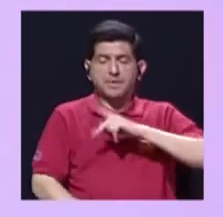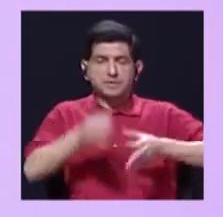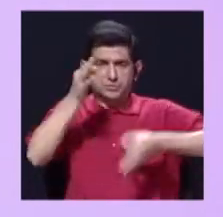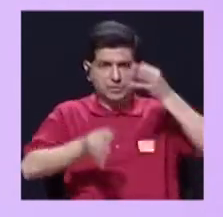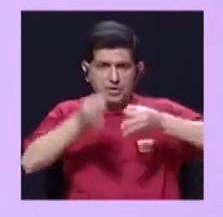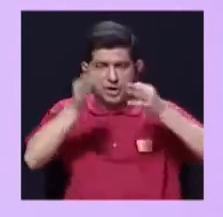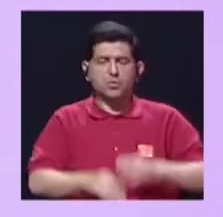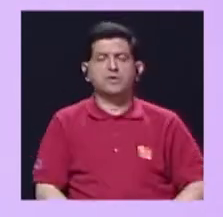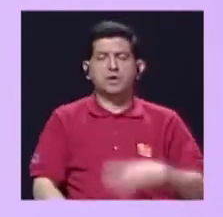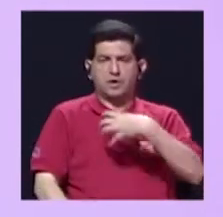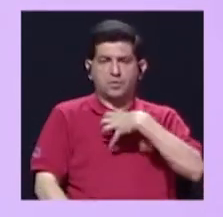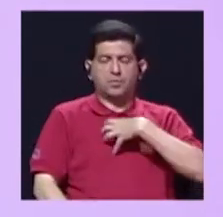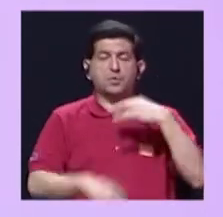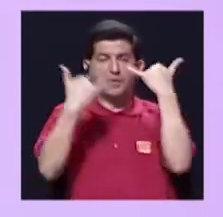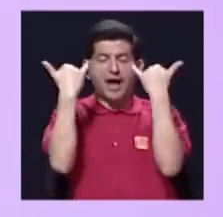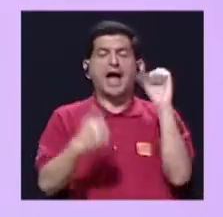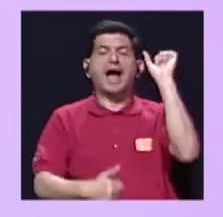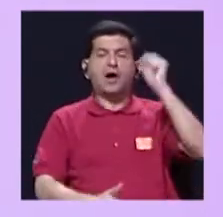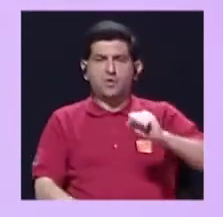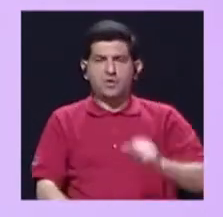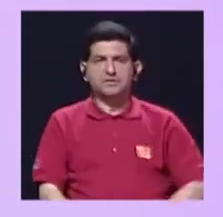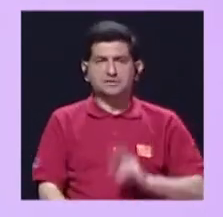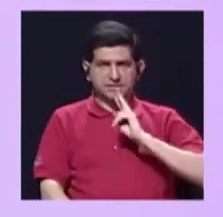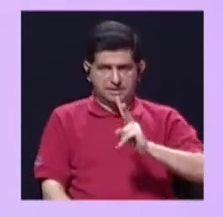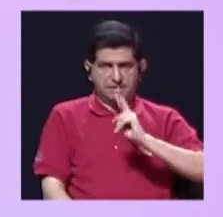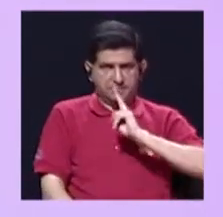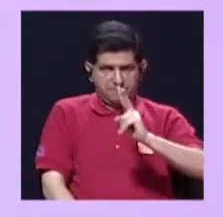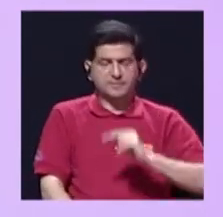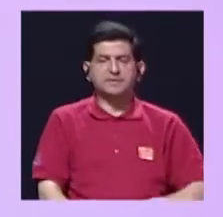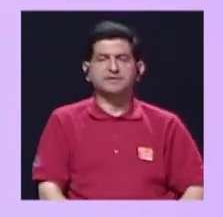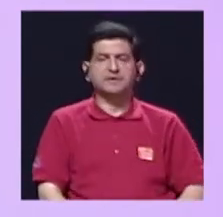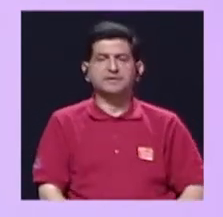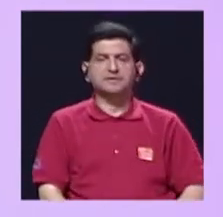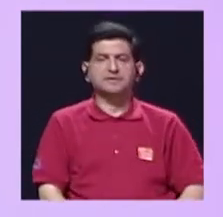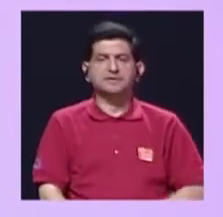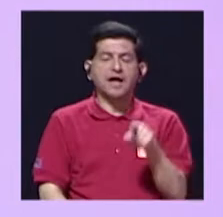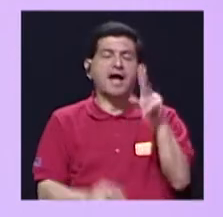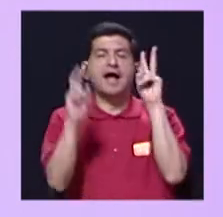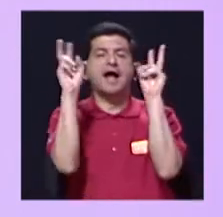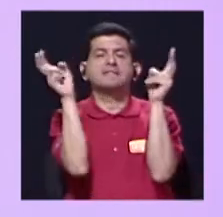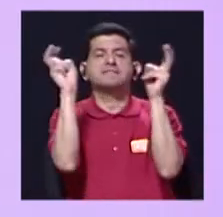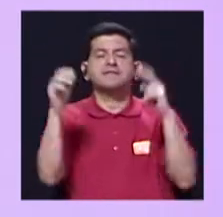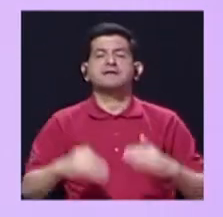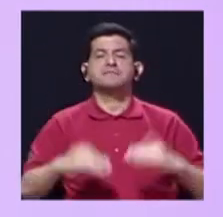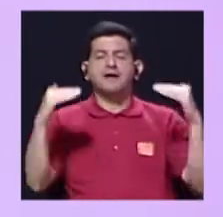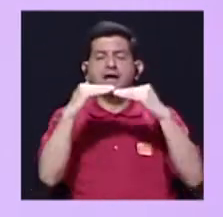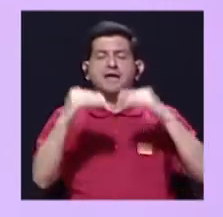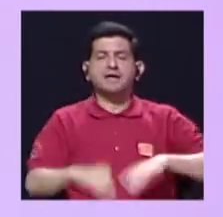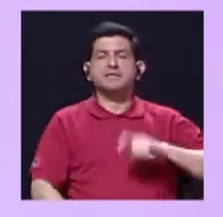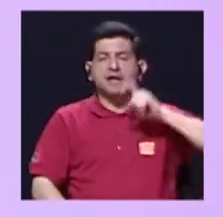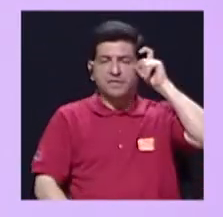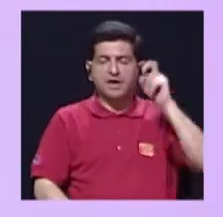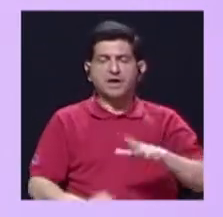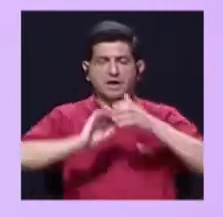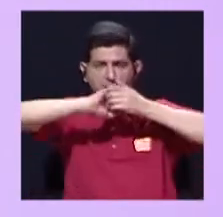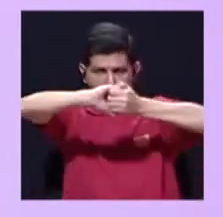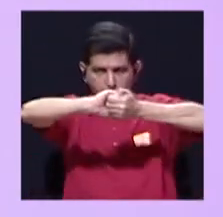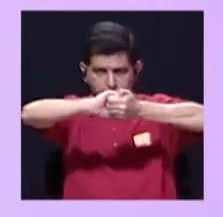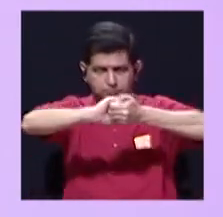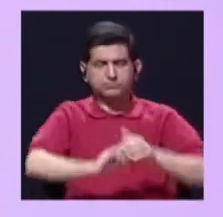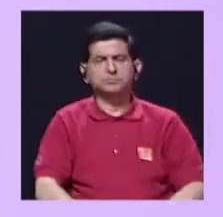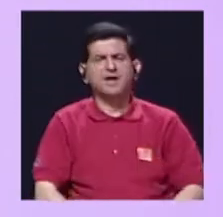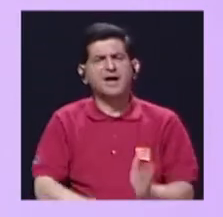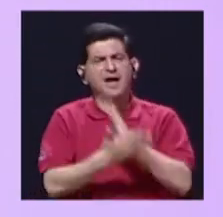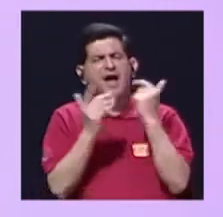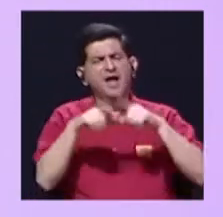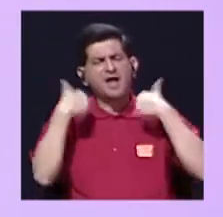poder llevar a cabo, ahora sí, en la realidad, el tema de equidad de género en las cooperativas. Por eso es que hay